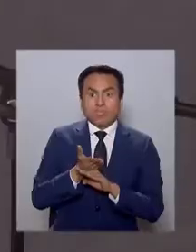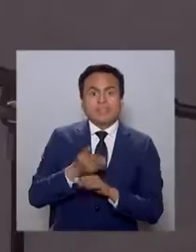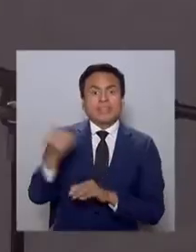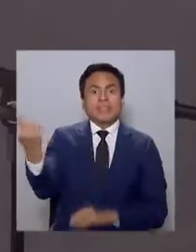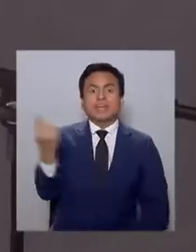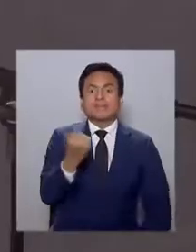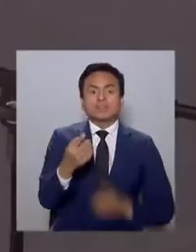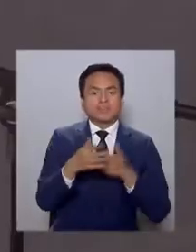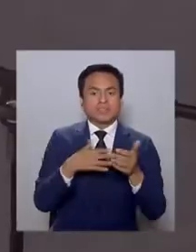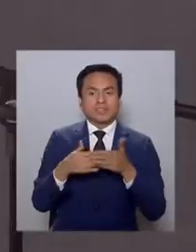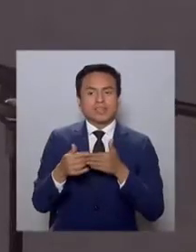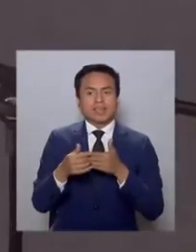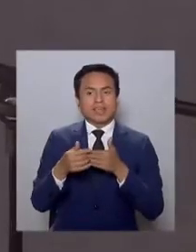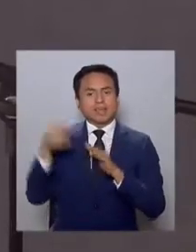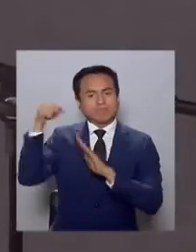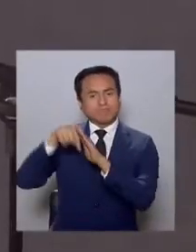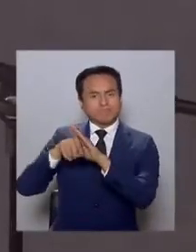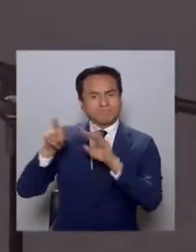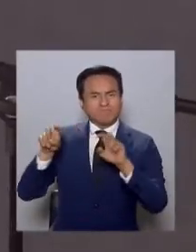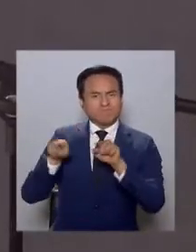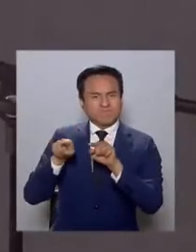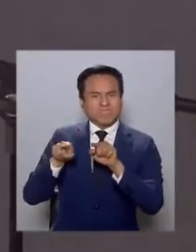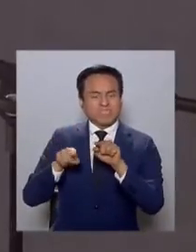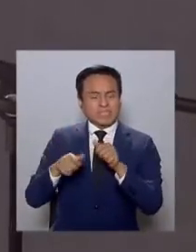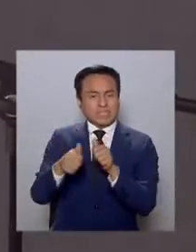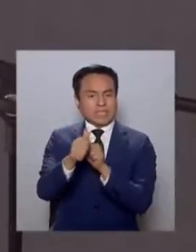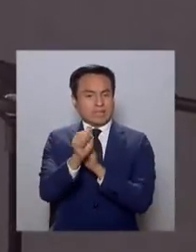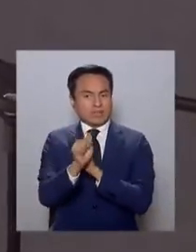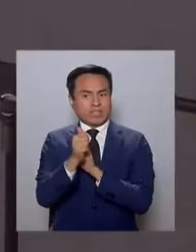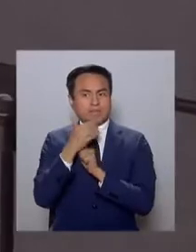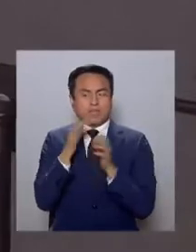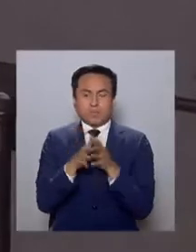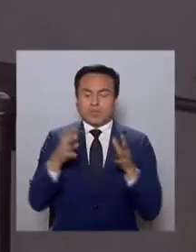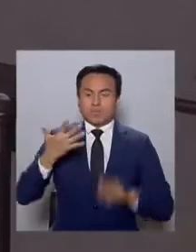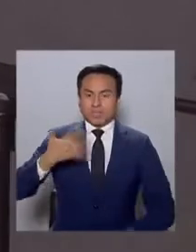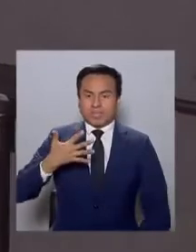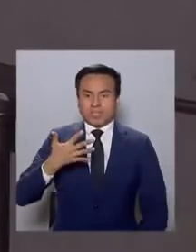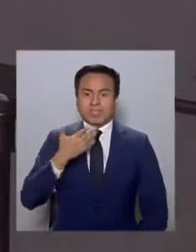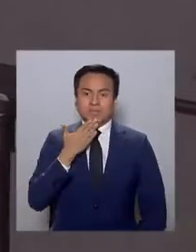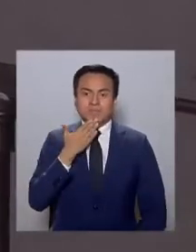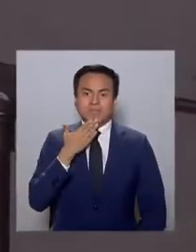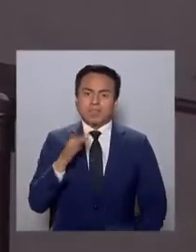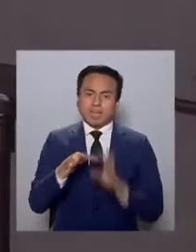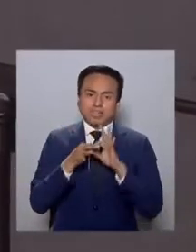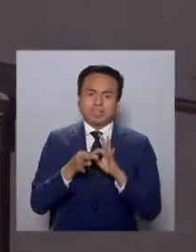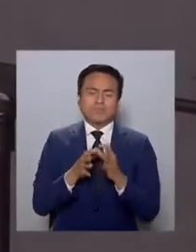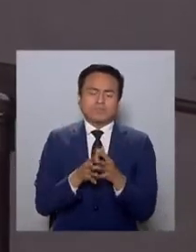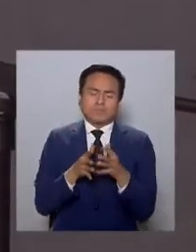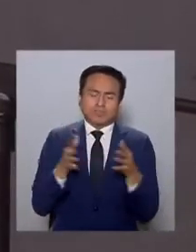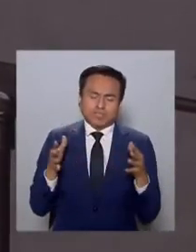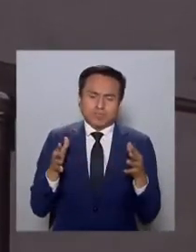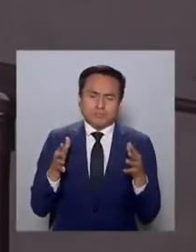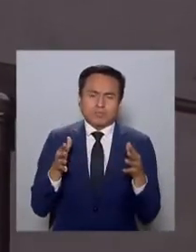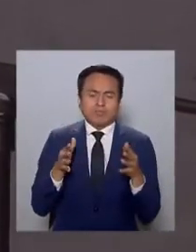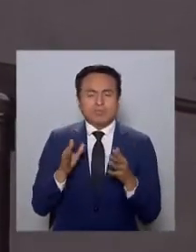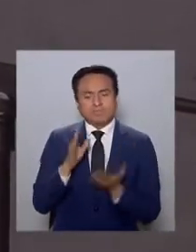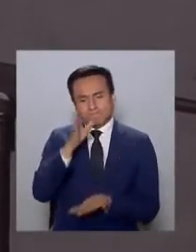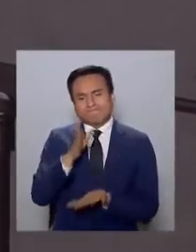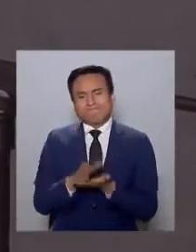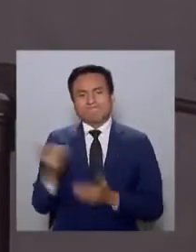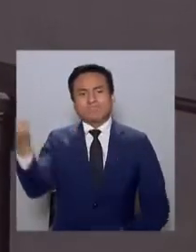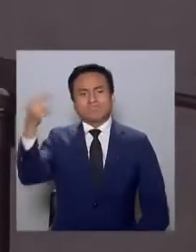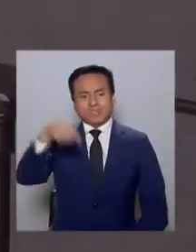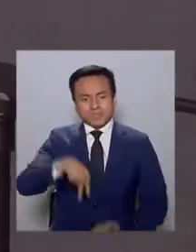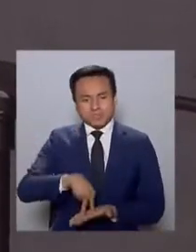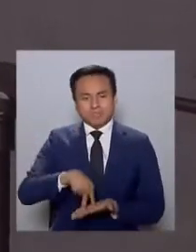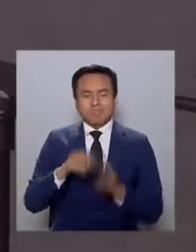trajimos desde la academia en un momento en que estaban desafíos también tremendamente importantes. Así que, Juan Carlos, te agradezco muchísimo la decisión de que hayas venido por